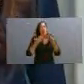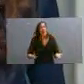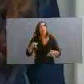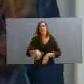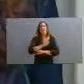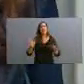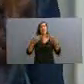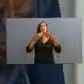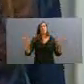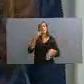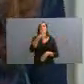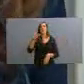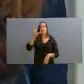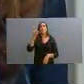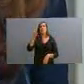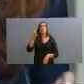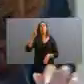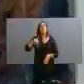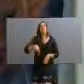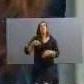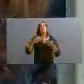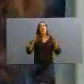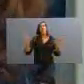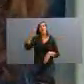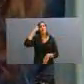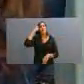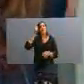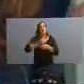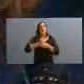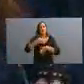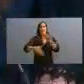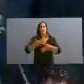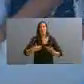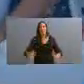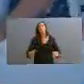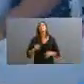inauguradas las 131 sesiones legislativas del Parlamento argentino.